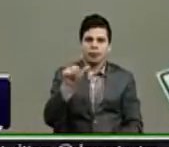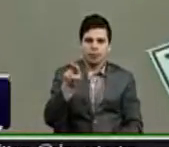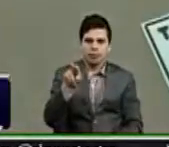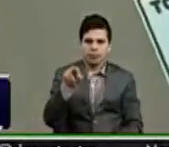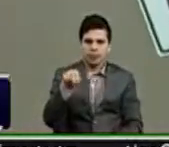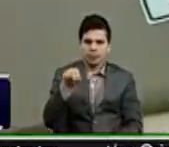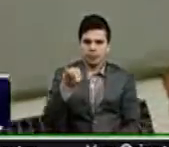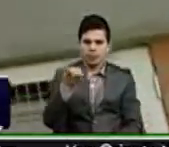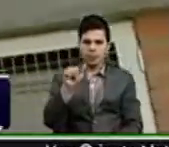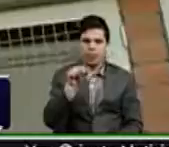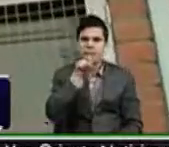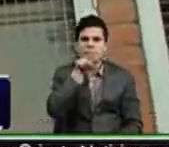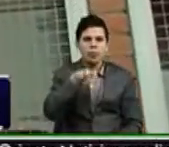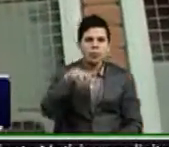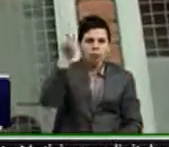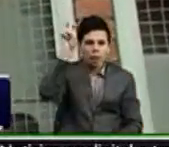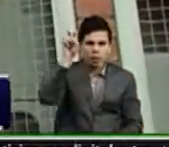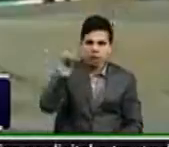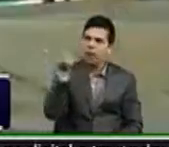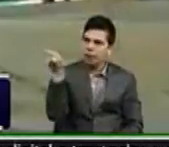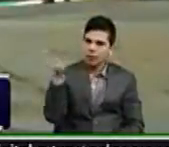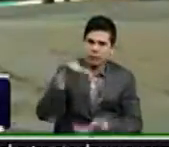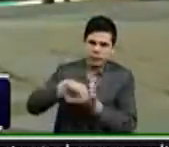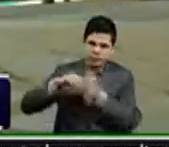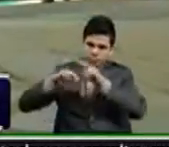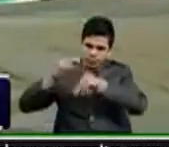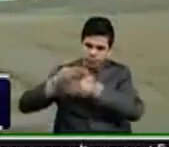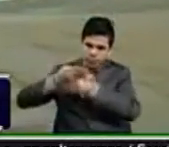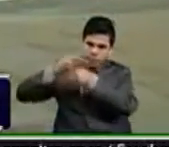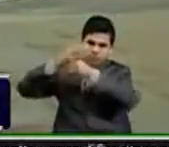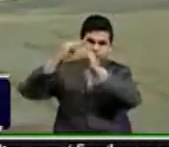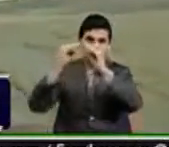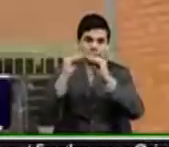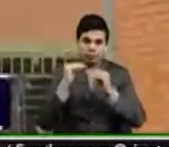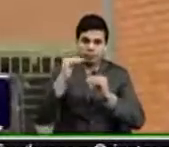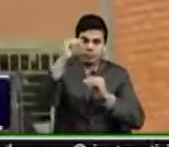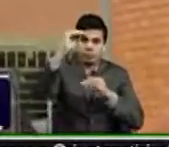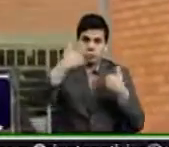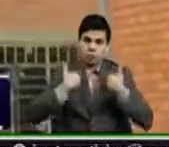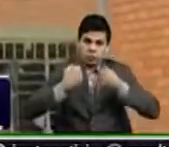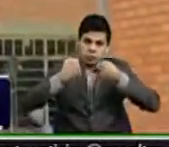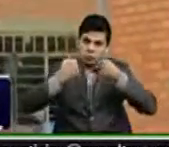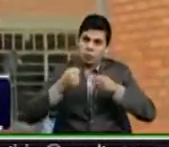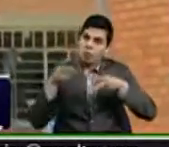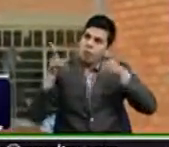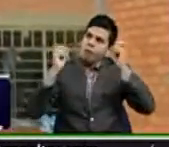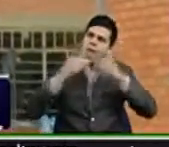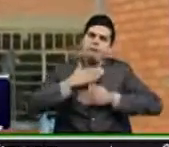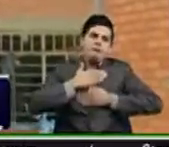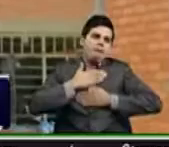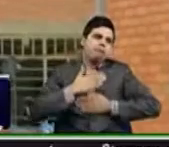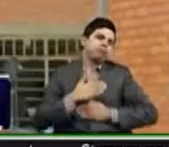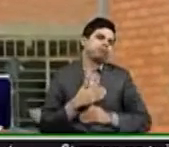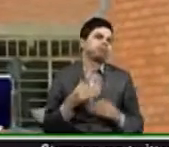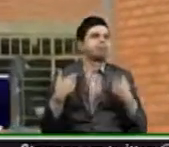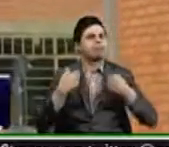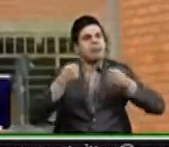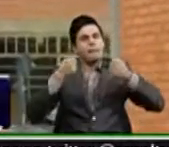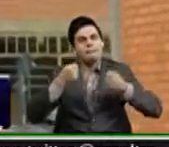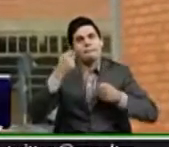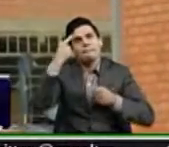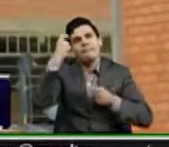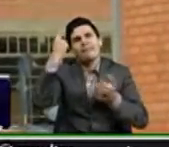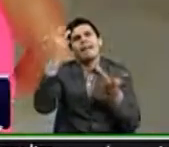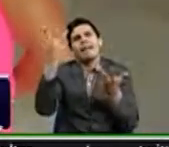al norte de la capital de Santander. Los nuevos propietarios expresaron su satisfacción porque su sueño de tener techo propio se